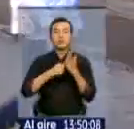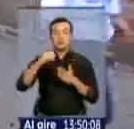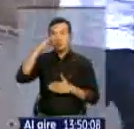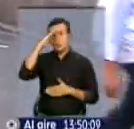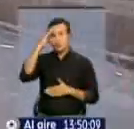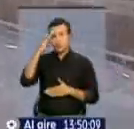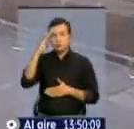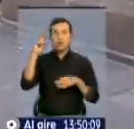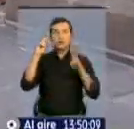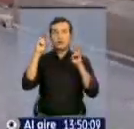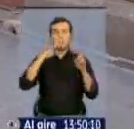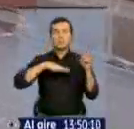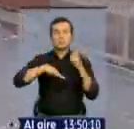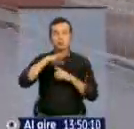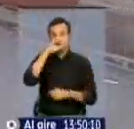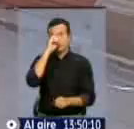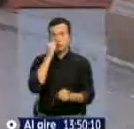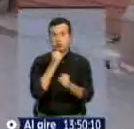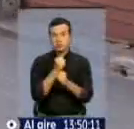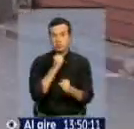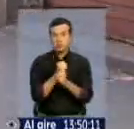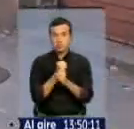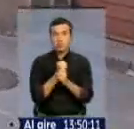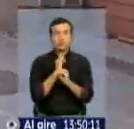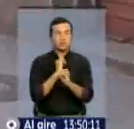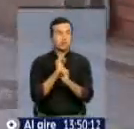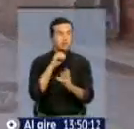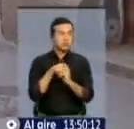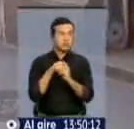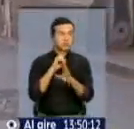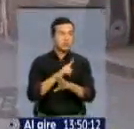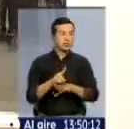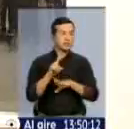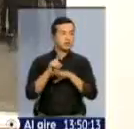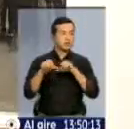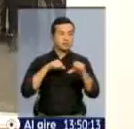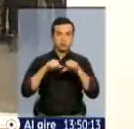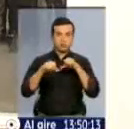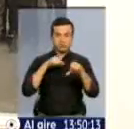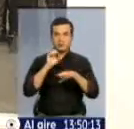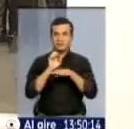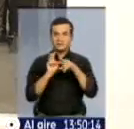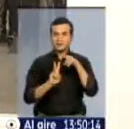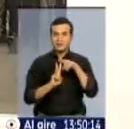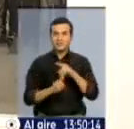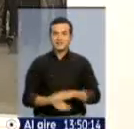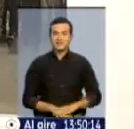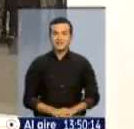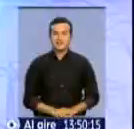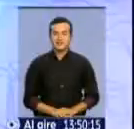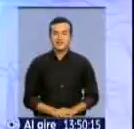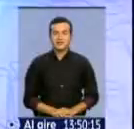para conocer sobre su situación laboral en la institución en la que fuera su director administrativo. Alec Llanos, Ecuador TV.